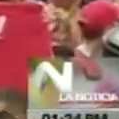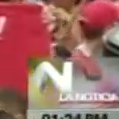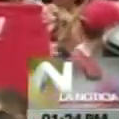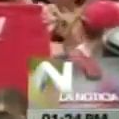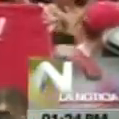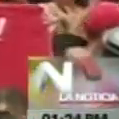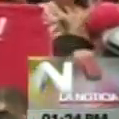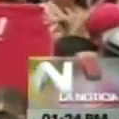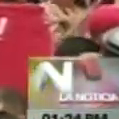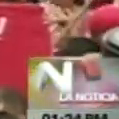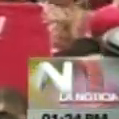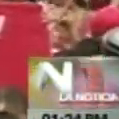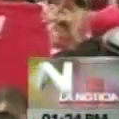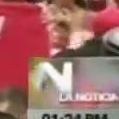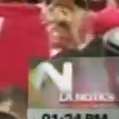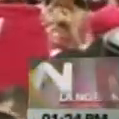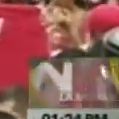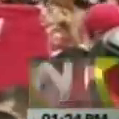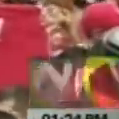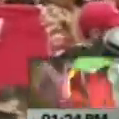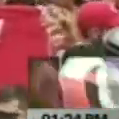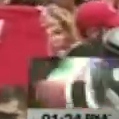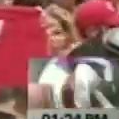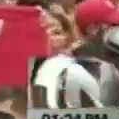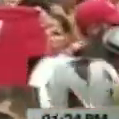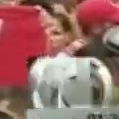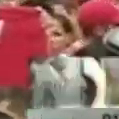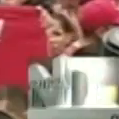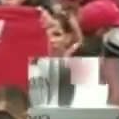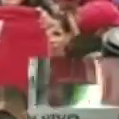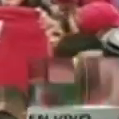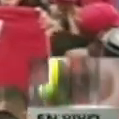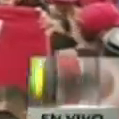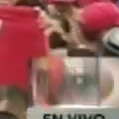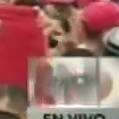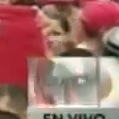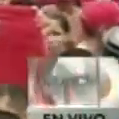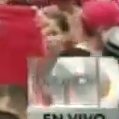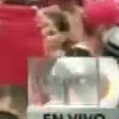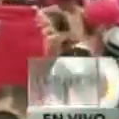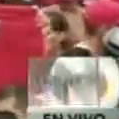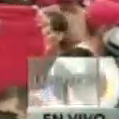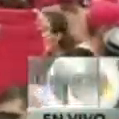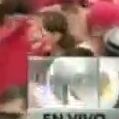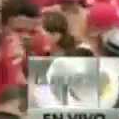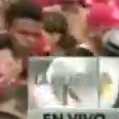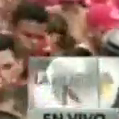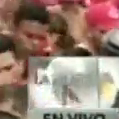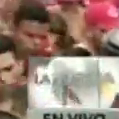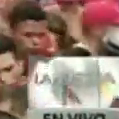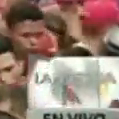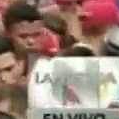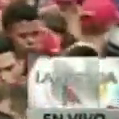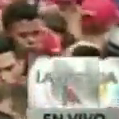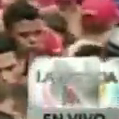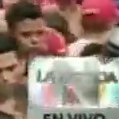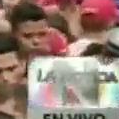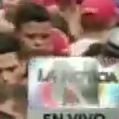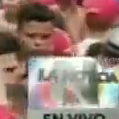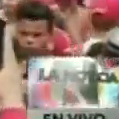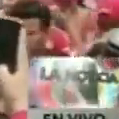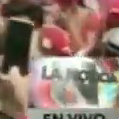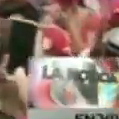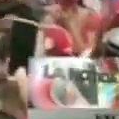gobierno ni de autoridades ajenas a la institución. Específicamente, la canciller decía, este señor no da órdenes